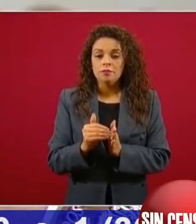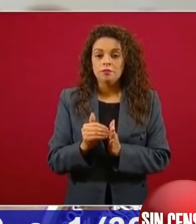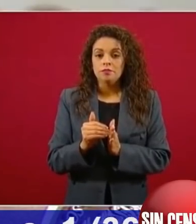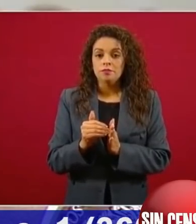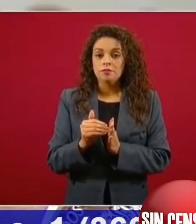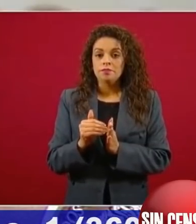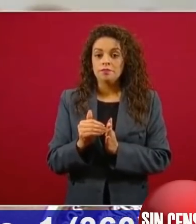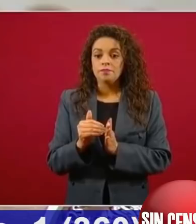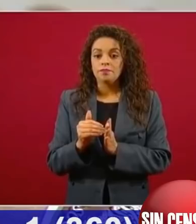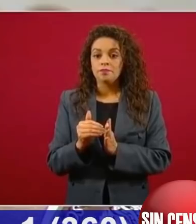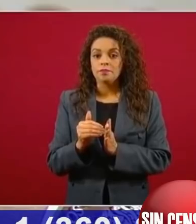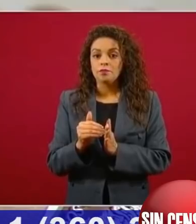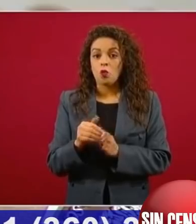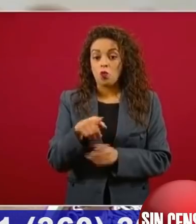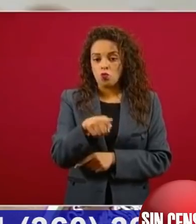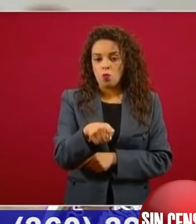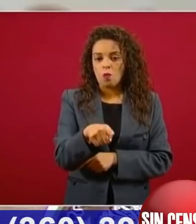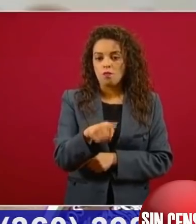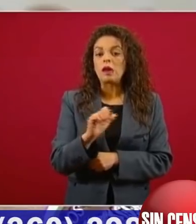un porcentaje.